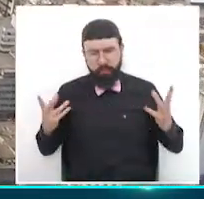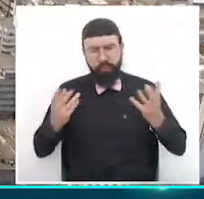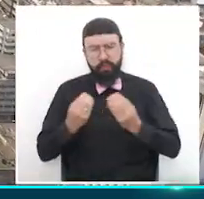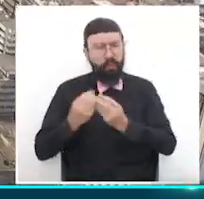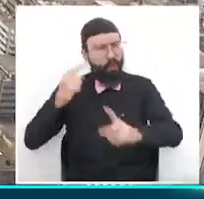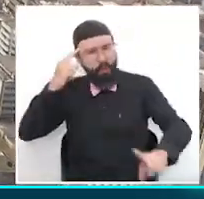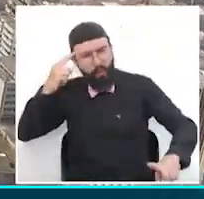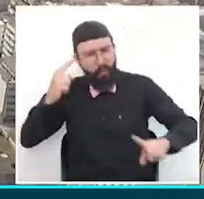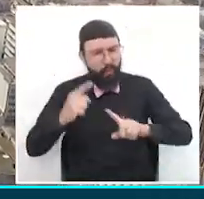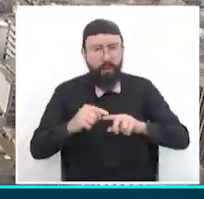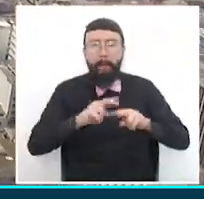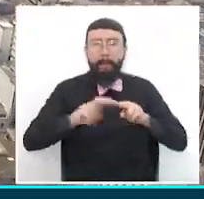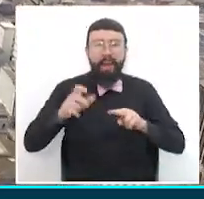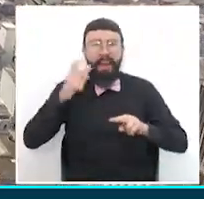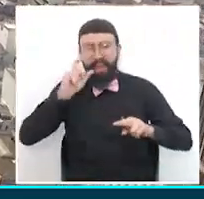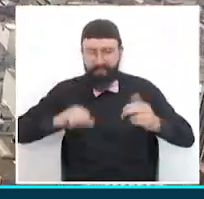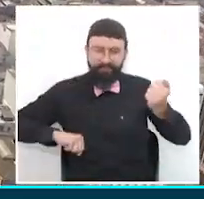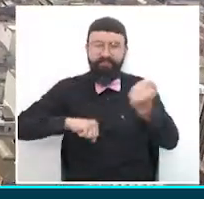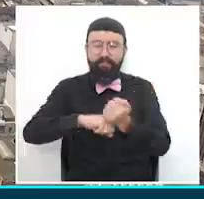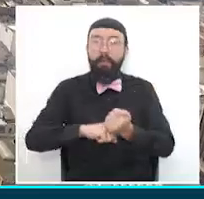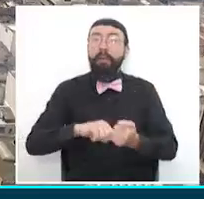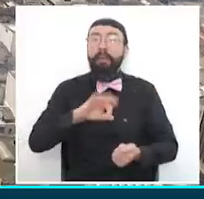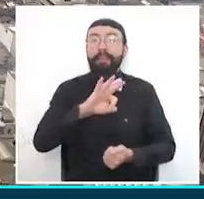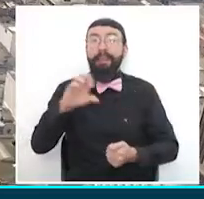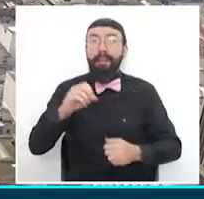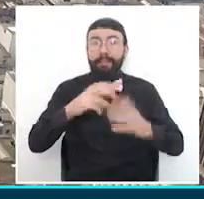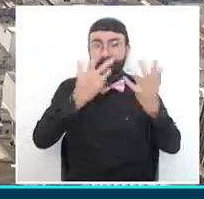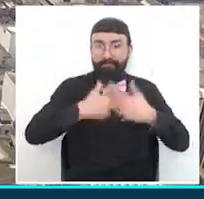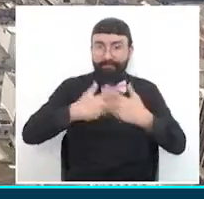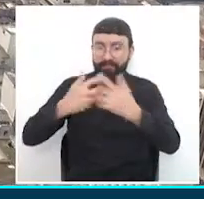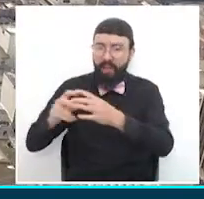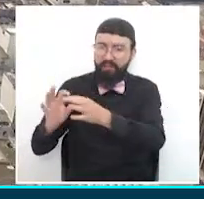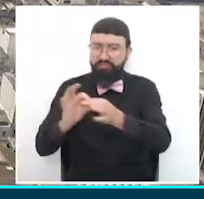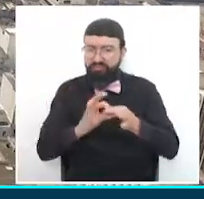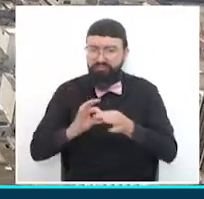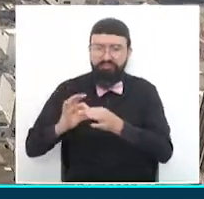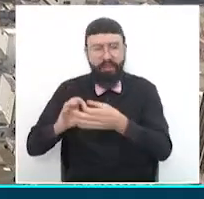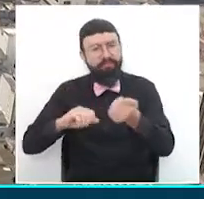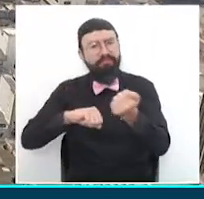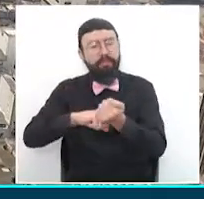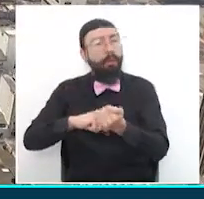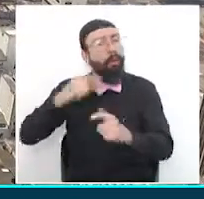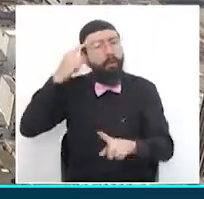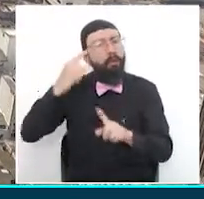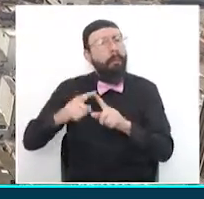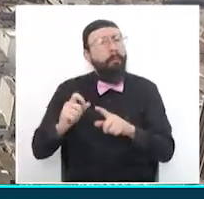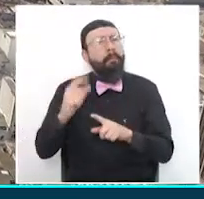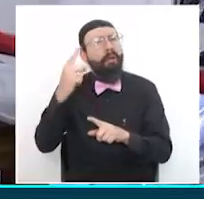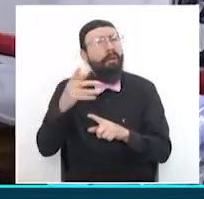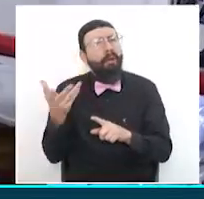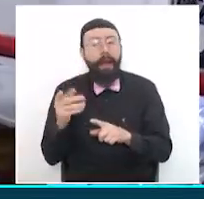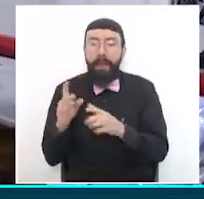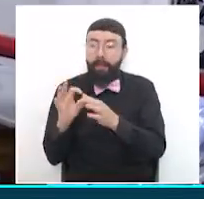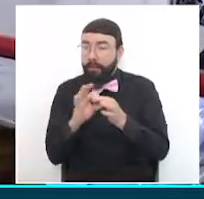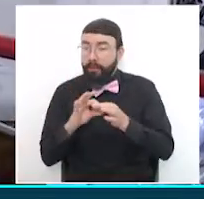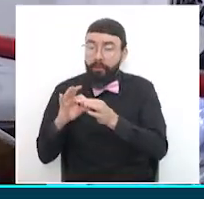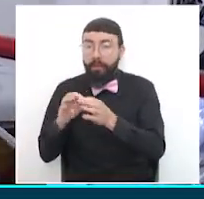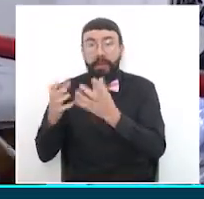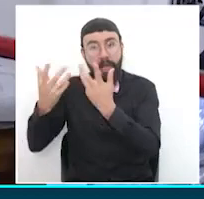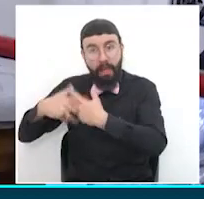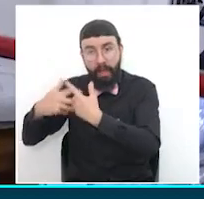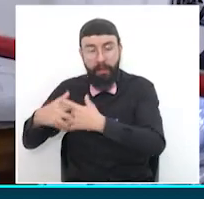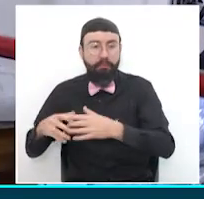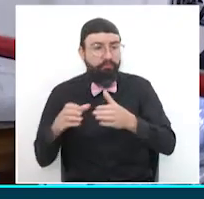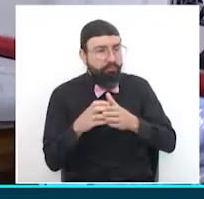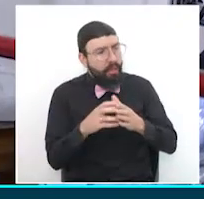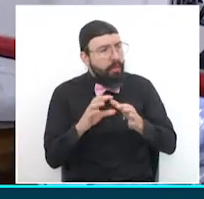Desafío Manizales y Caldas, en donde más de 30 empresas se unieron a esta noble causa. La idea primordial es buscar la unión entre la clase empresarial y que